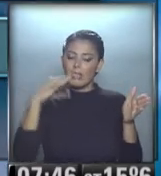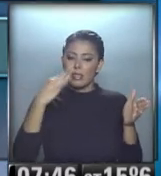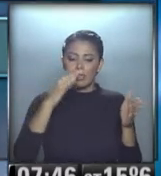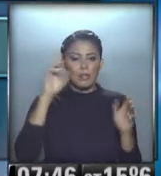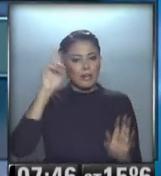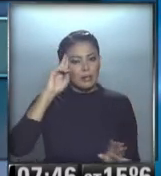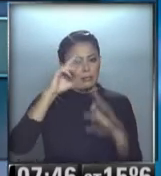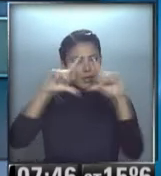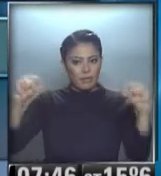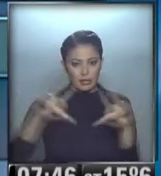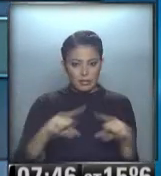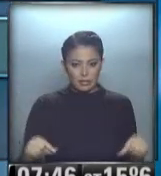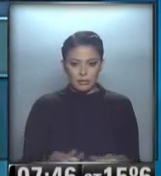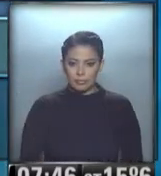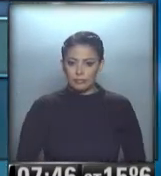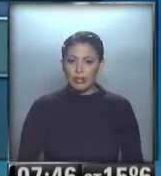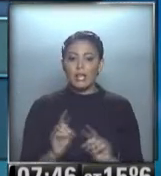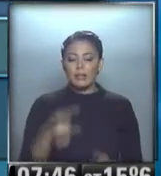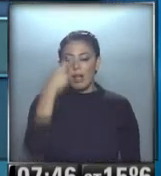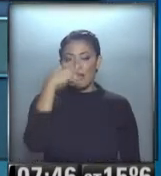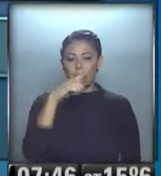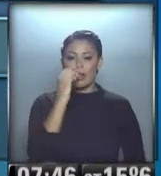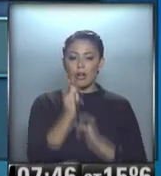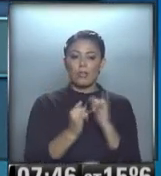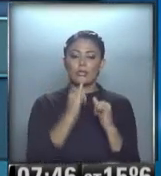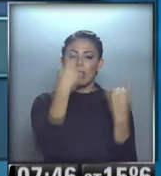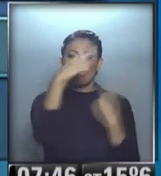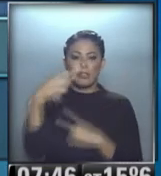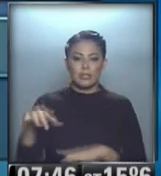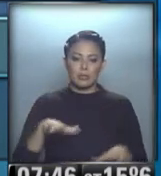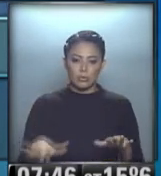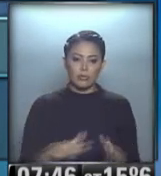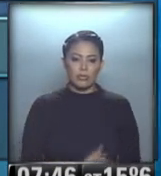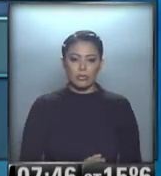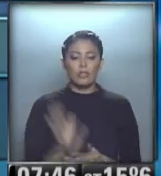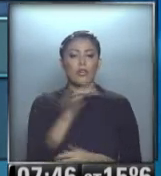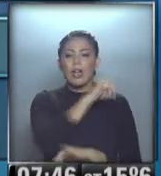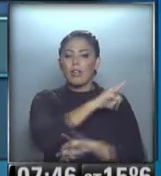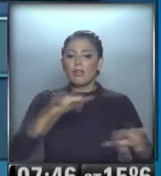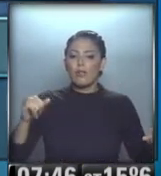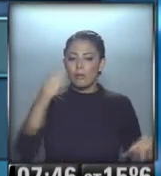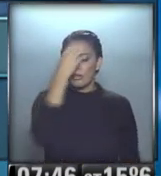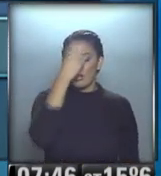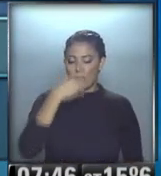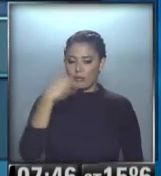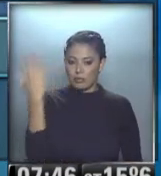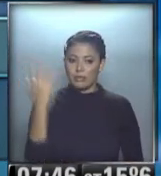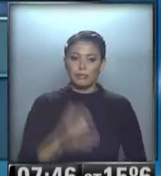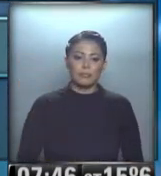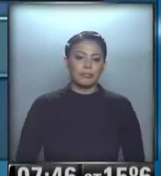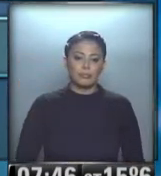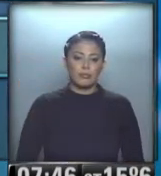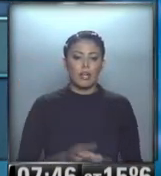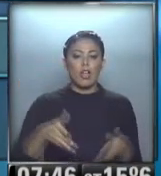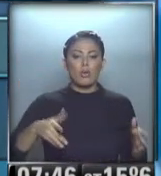el balizamiento. Y vamos a concluir la recorrida de hoy por algunas rutas nacionales a través de la información que suministra Vialidad Nacional.